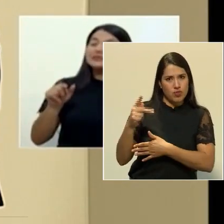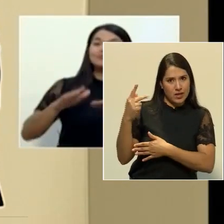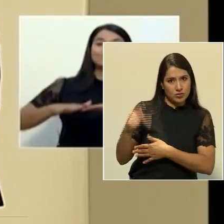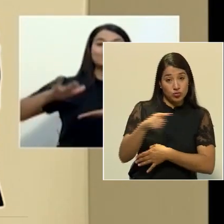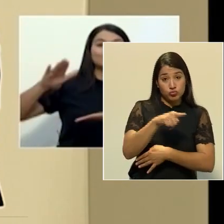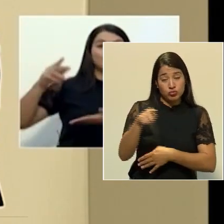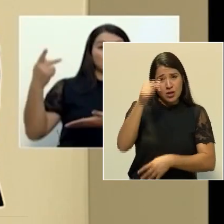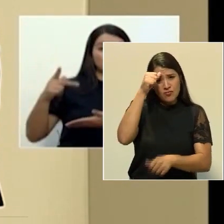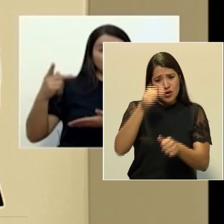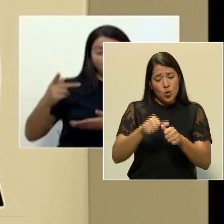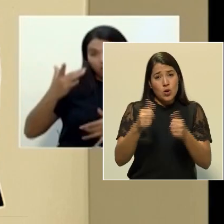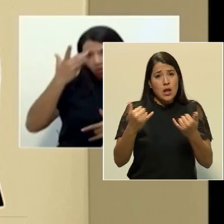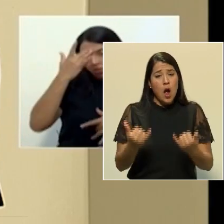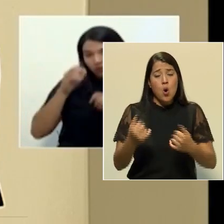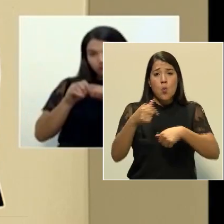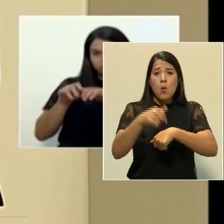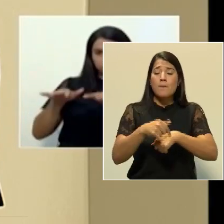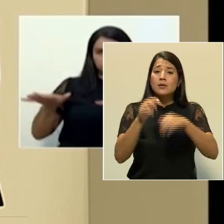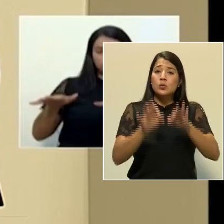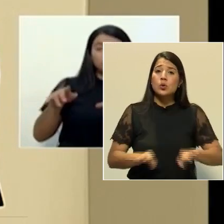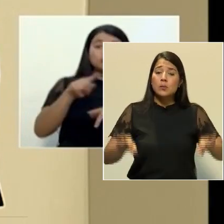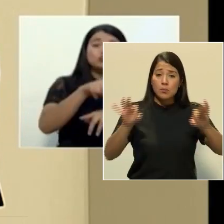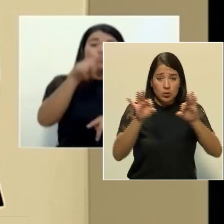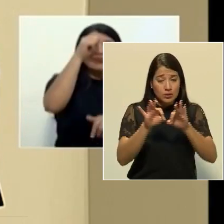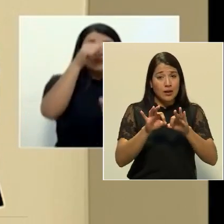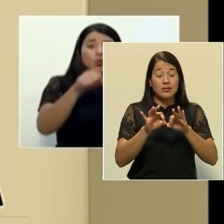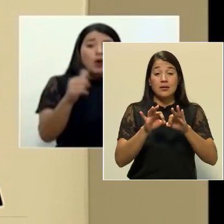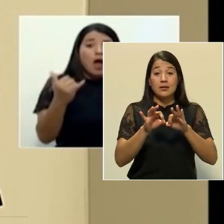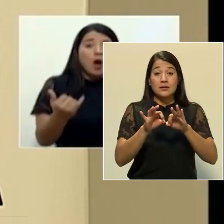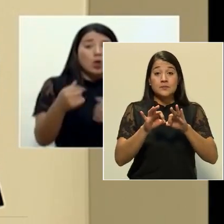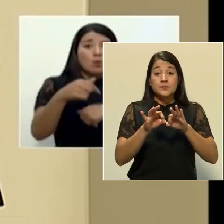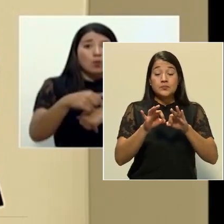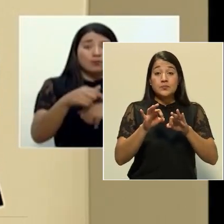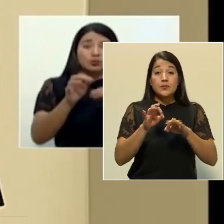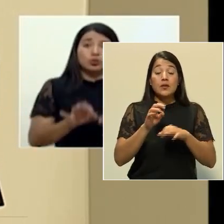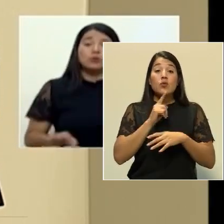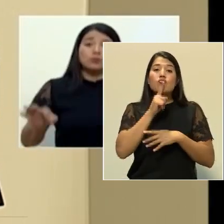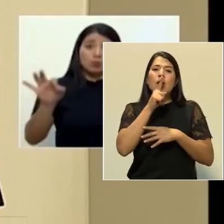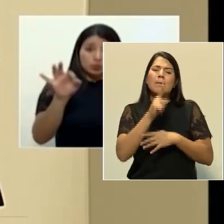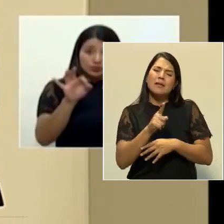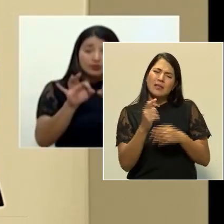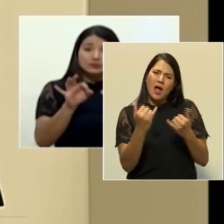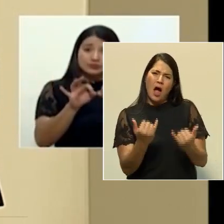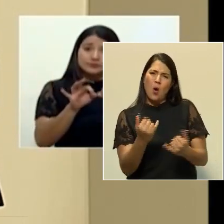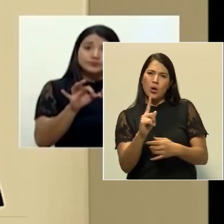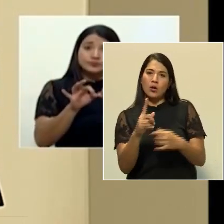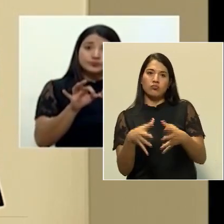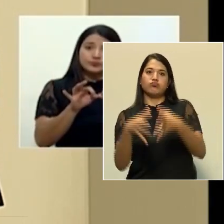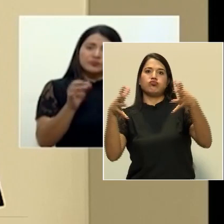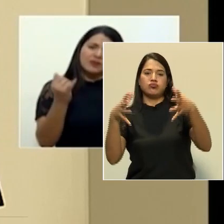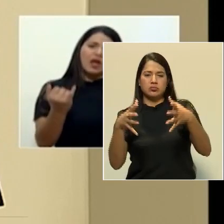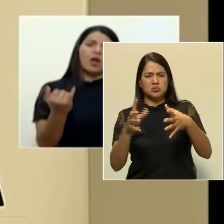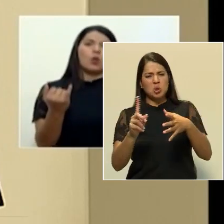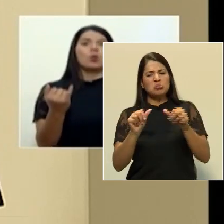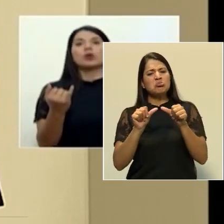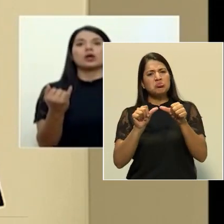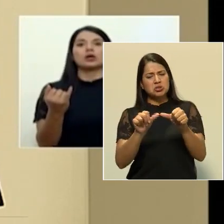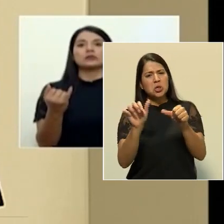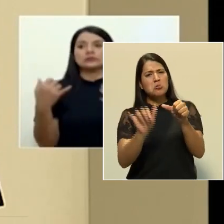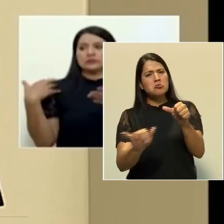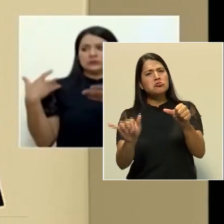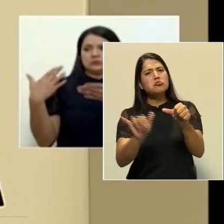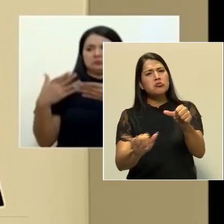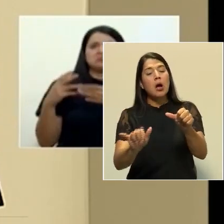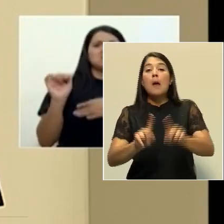estamos en una etapa importante en que pues, es cierto que no ha habido un incremento, ¿verdad?, exponencial en los